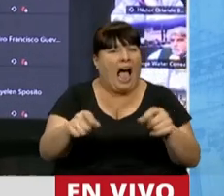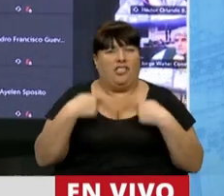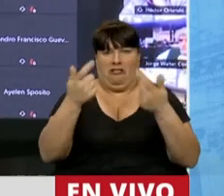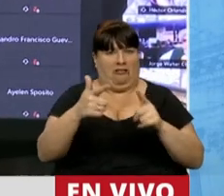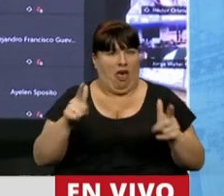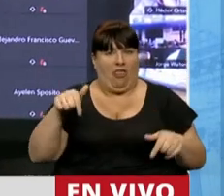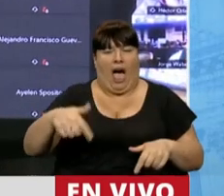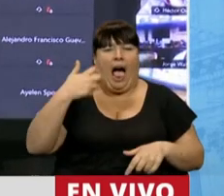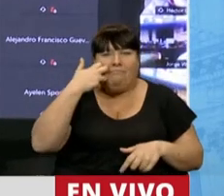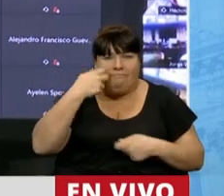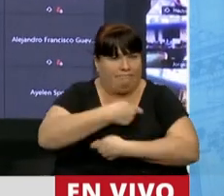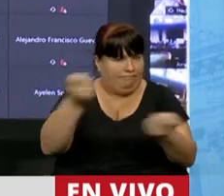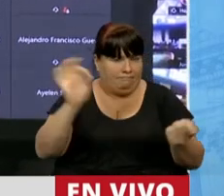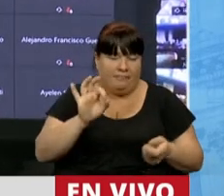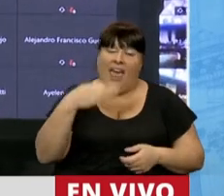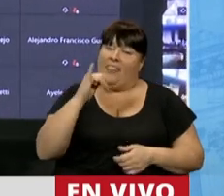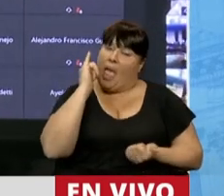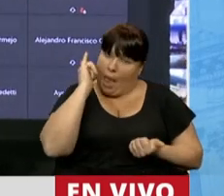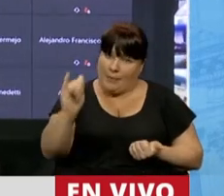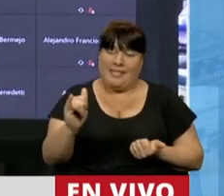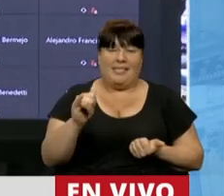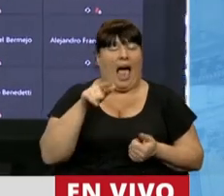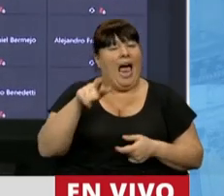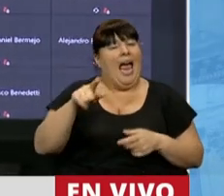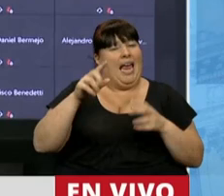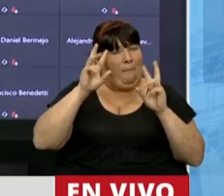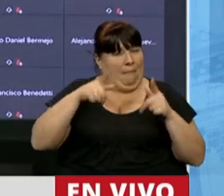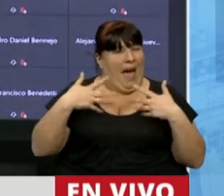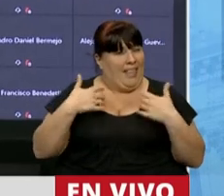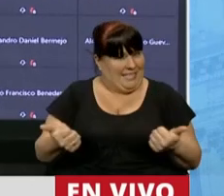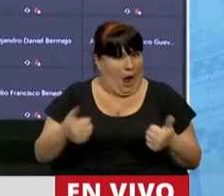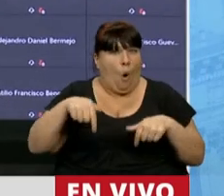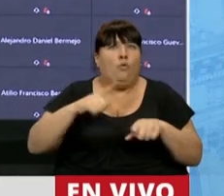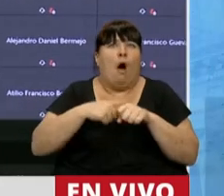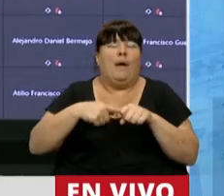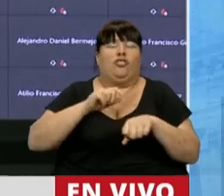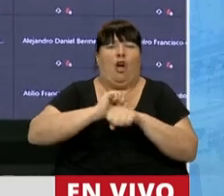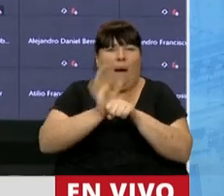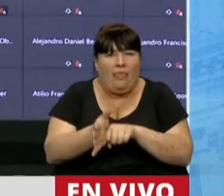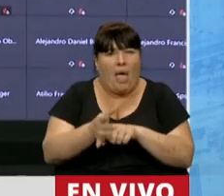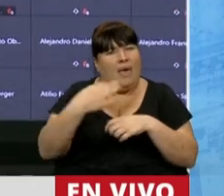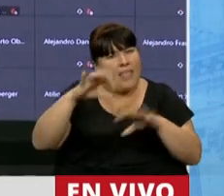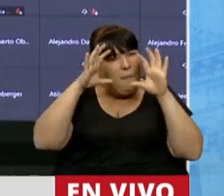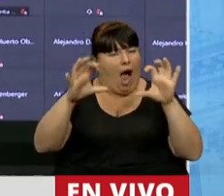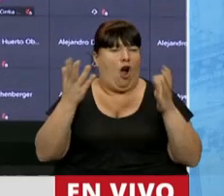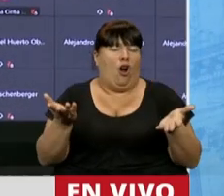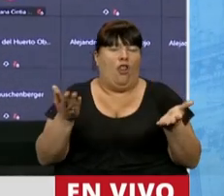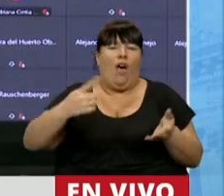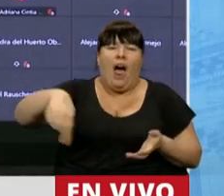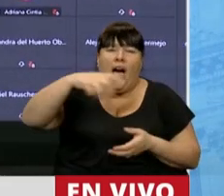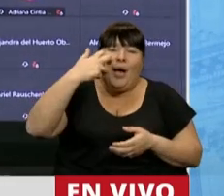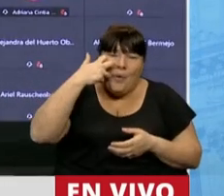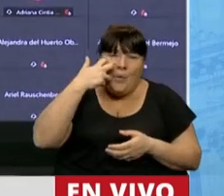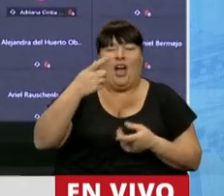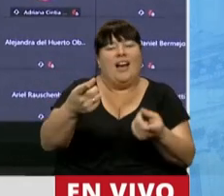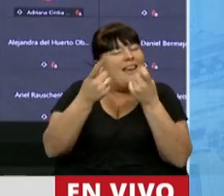llegando a nuestros adultos. Habría que avisar que es una política de salud, digo, en medio de una pandemia, acordémonos que los